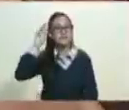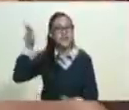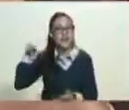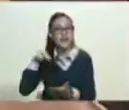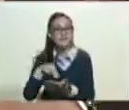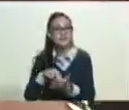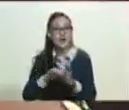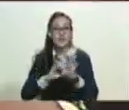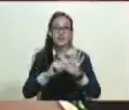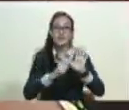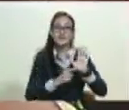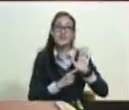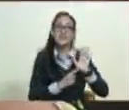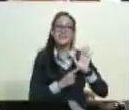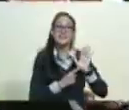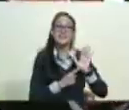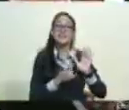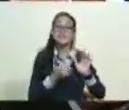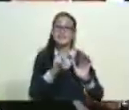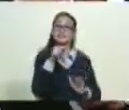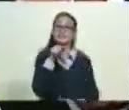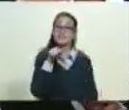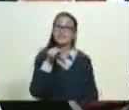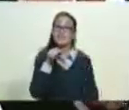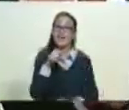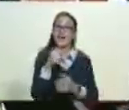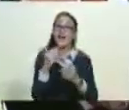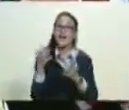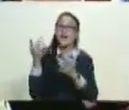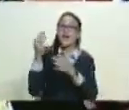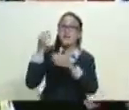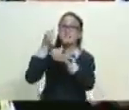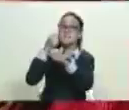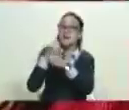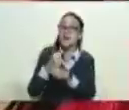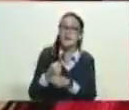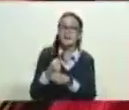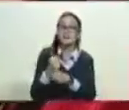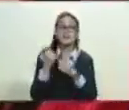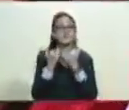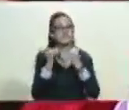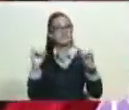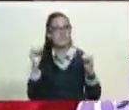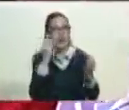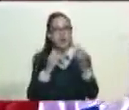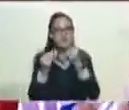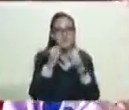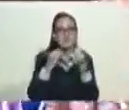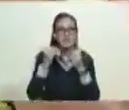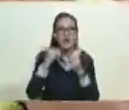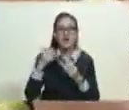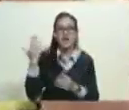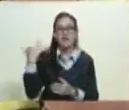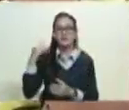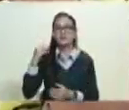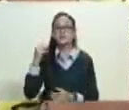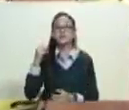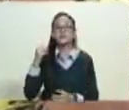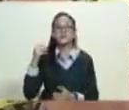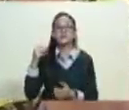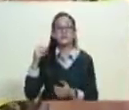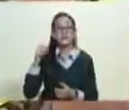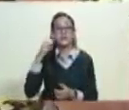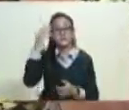Nacional Constituyente. Allí está la esperanza, la soberanía alimentaria que tanto nos reclamó nuestro